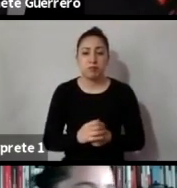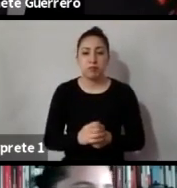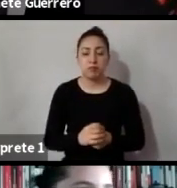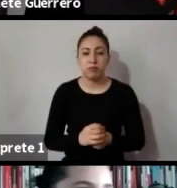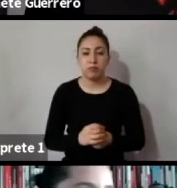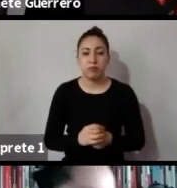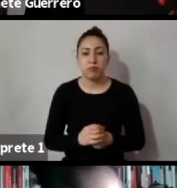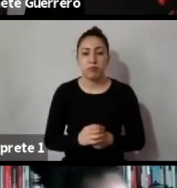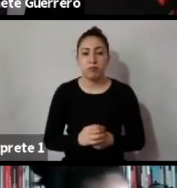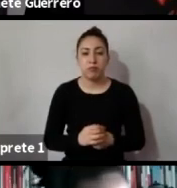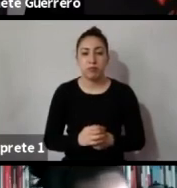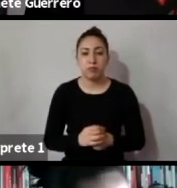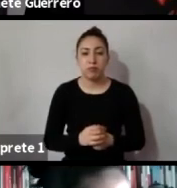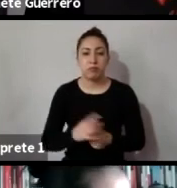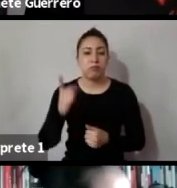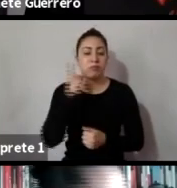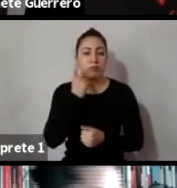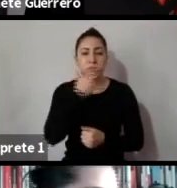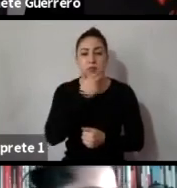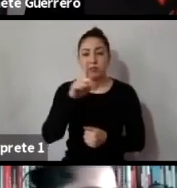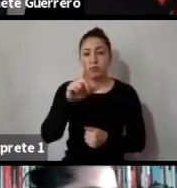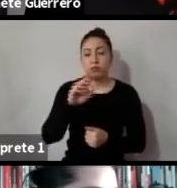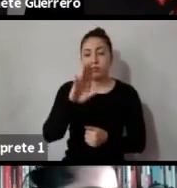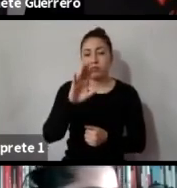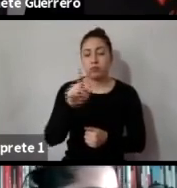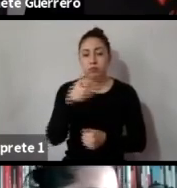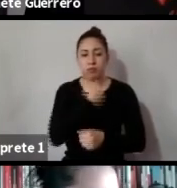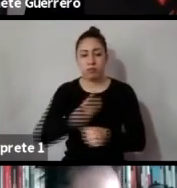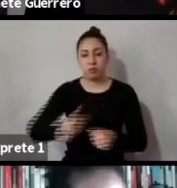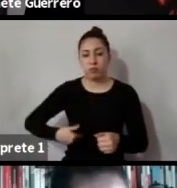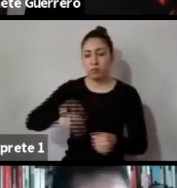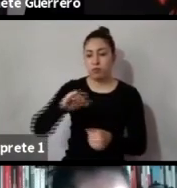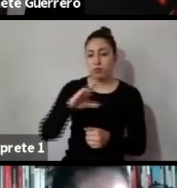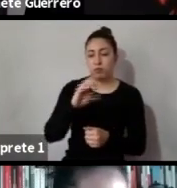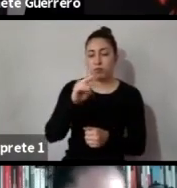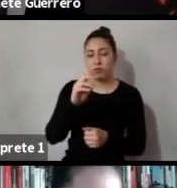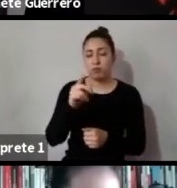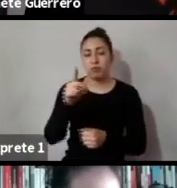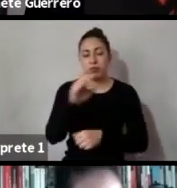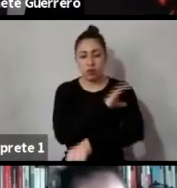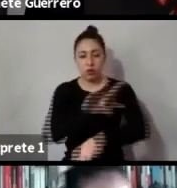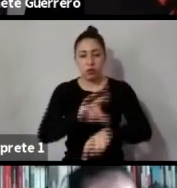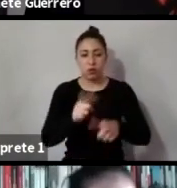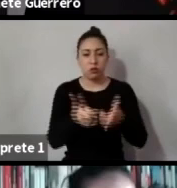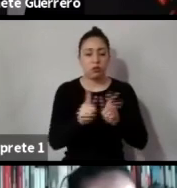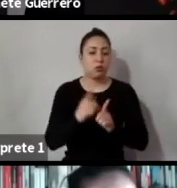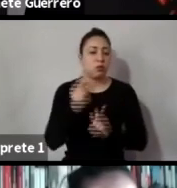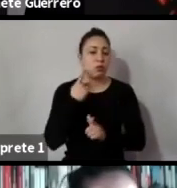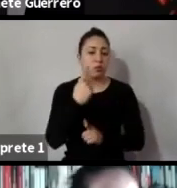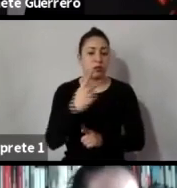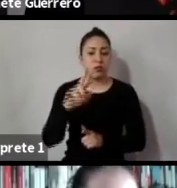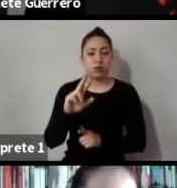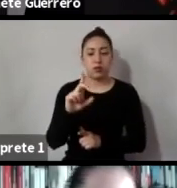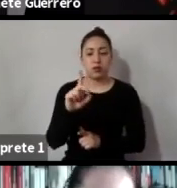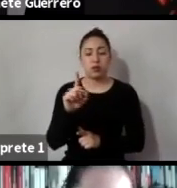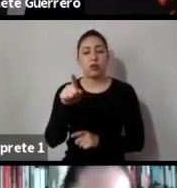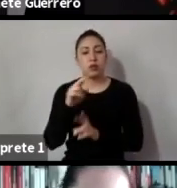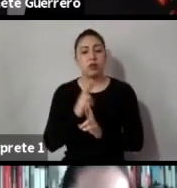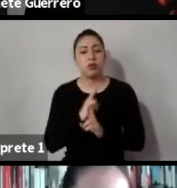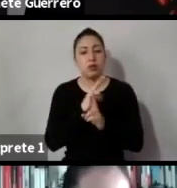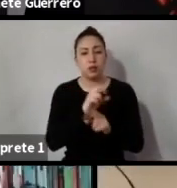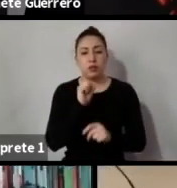Gracias, diputado. Diputado Víctor Hugo Lobo Román, presidente de la Junta de Coordinación Política y coordinador del Grupo Parlamentario del PRD. Víctor Hugo Lobo, a